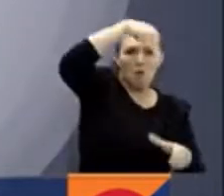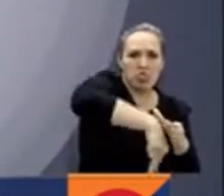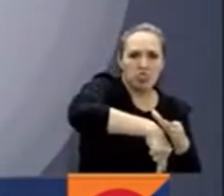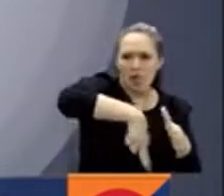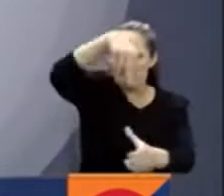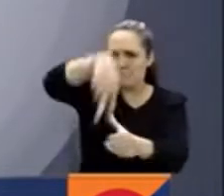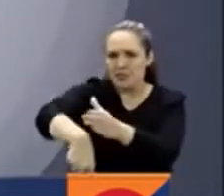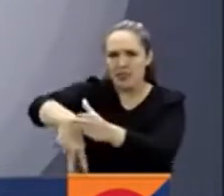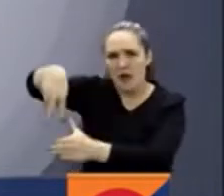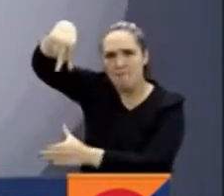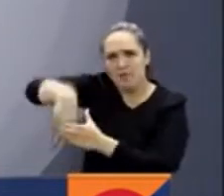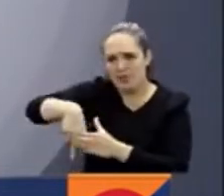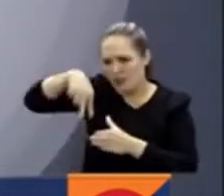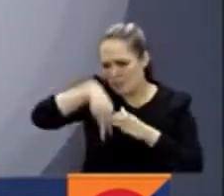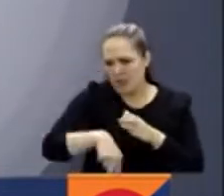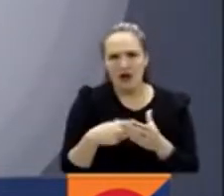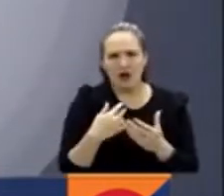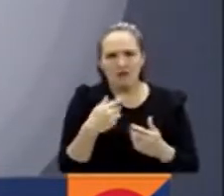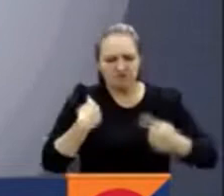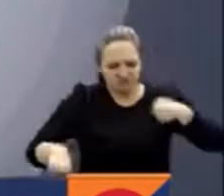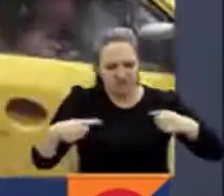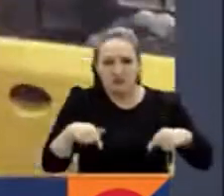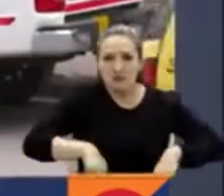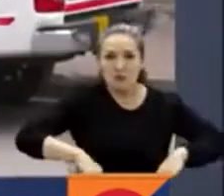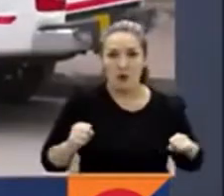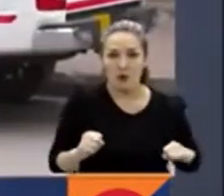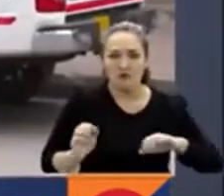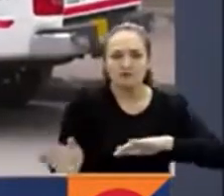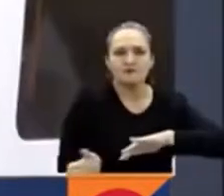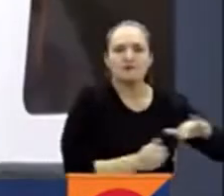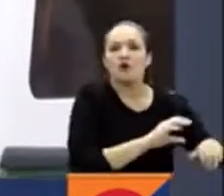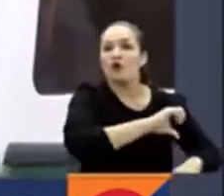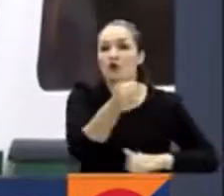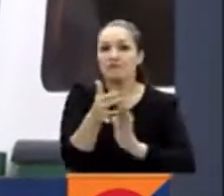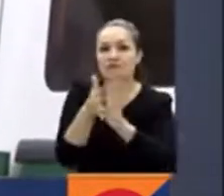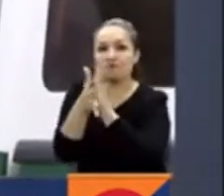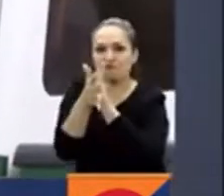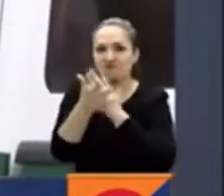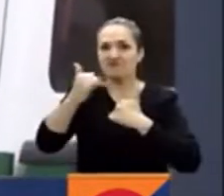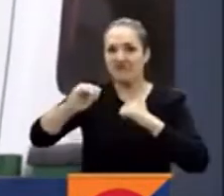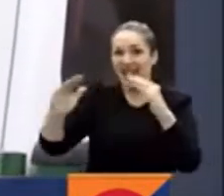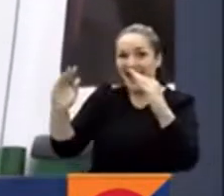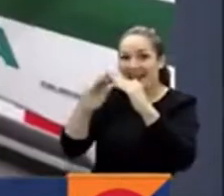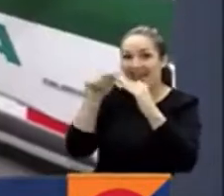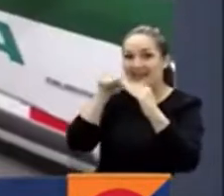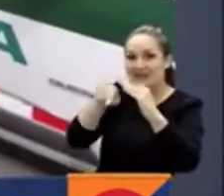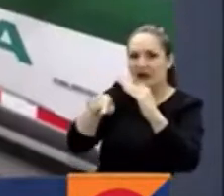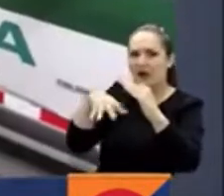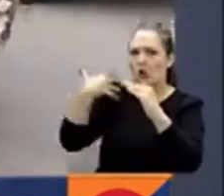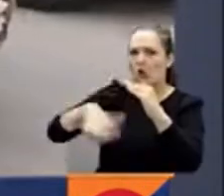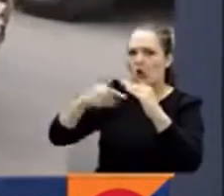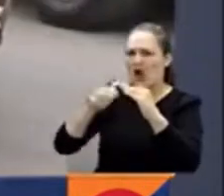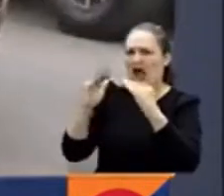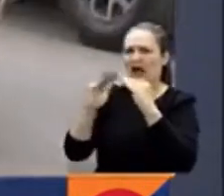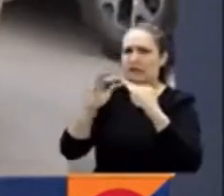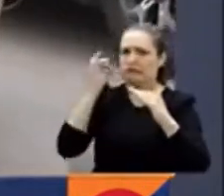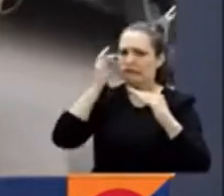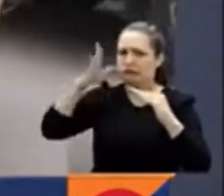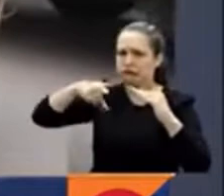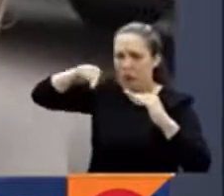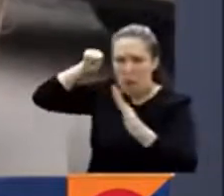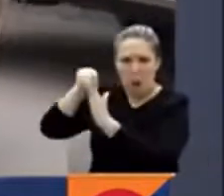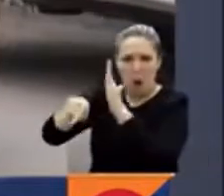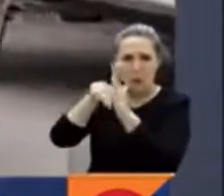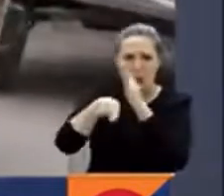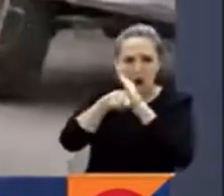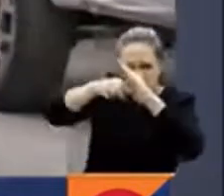capital del país. Y en el siguiente informe les presentamos los detalles. Ingresamos a esa vivienda conocida como la Nueva Casa del Terror, en donde